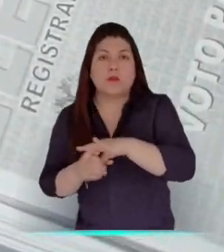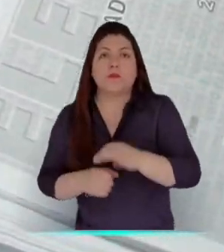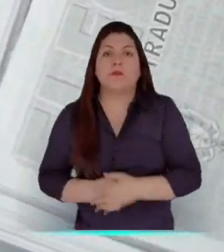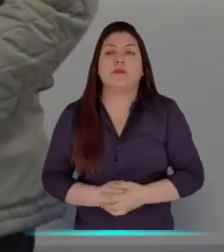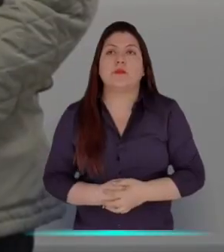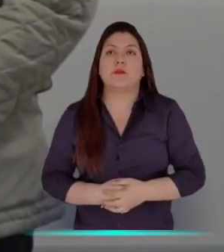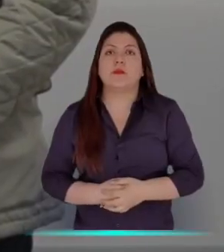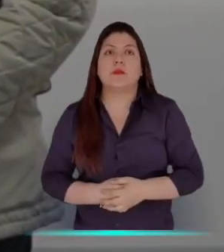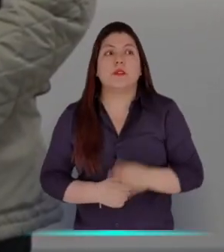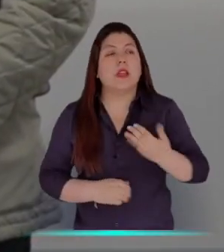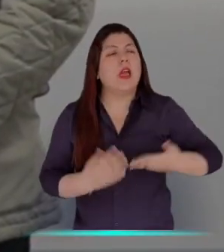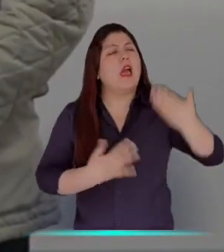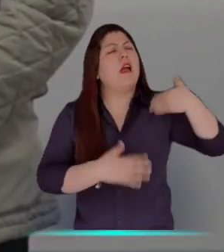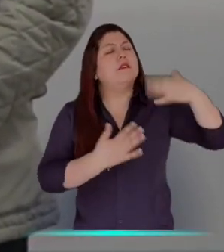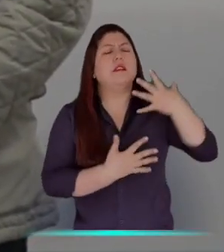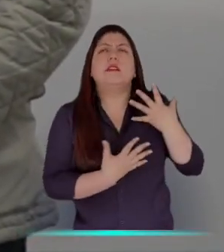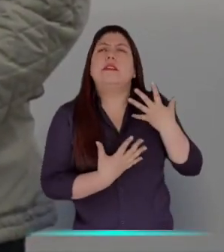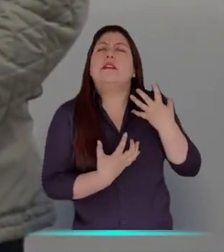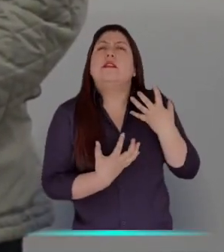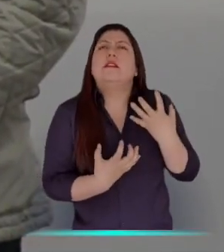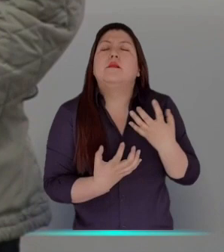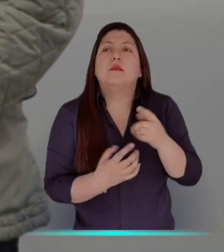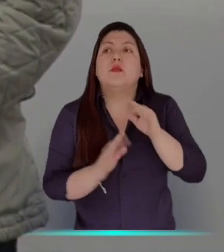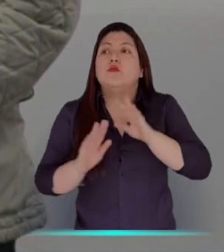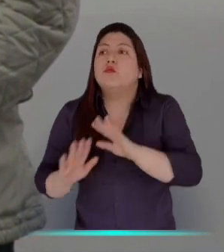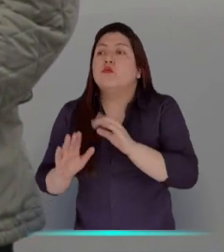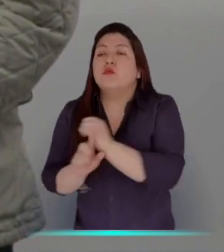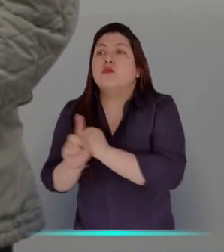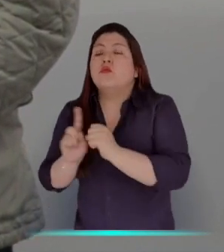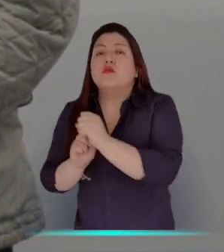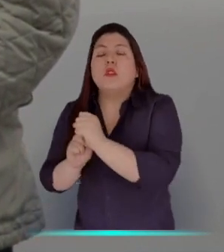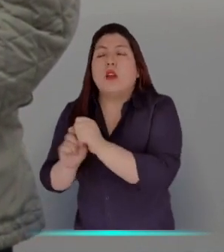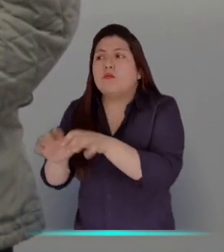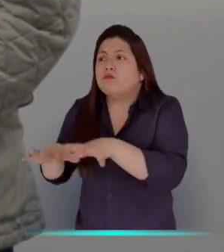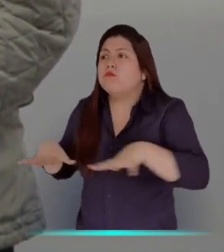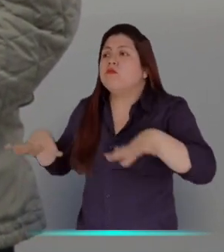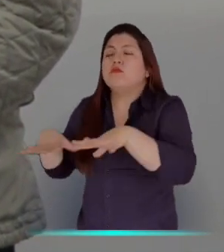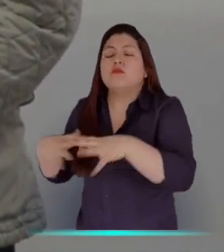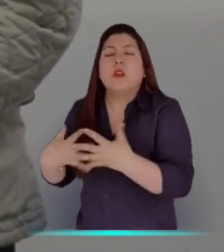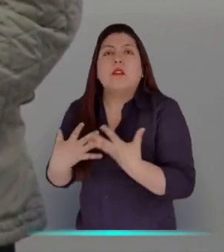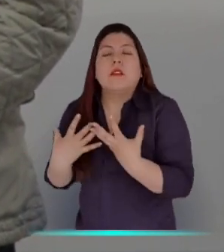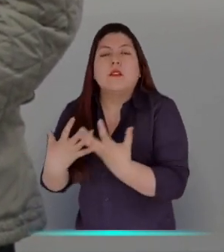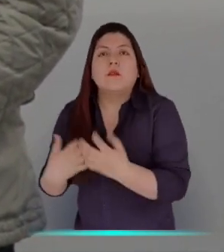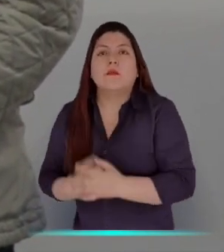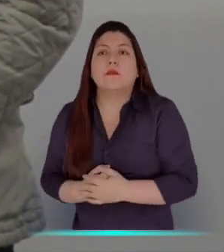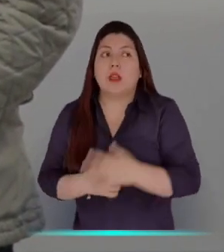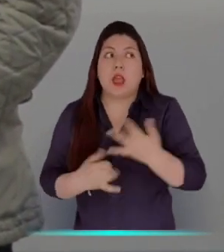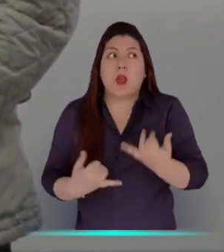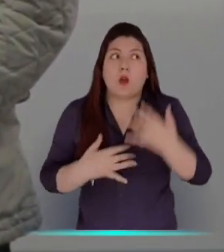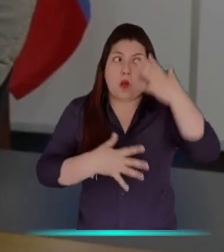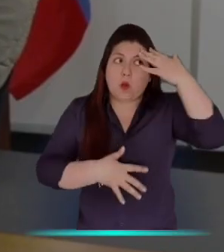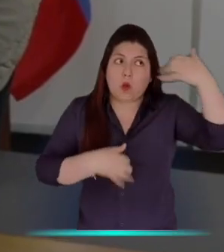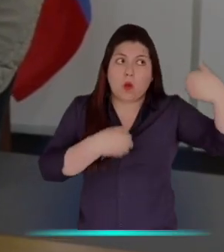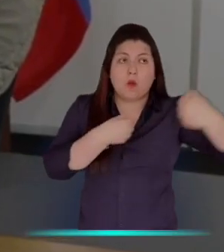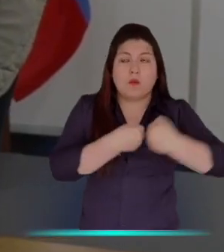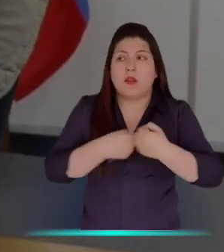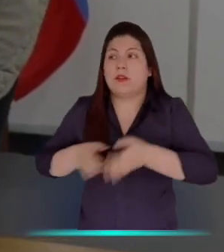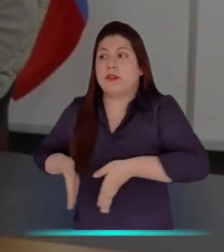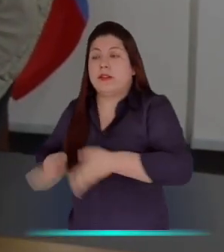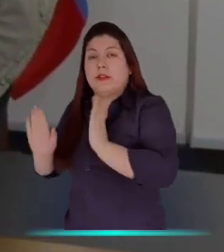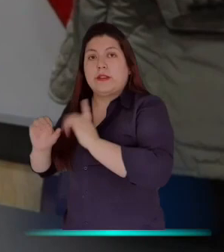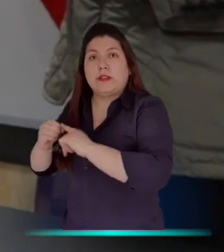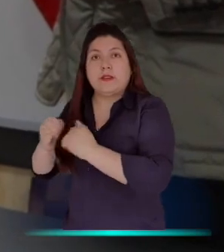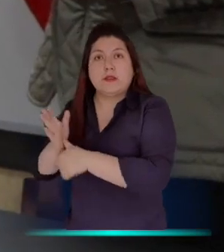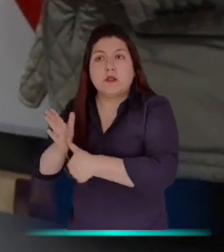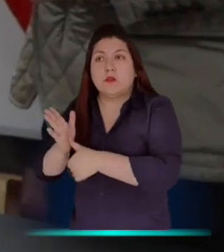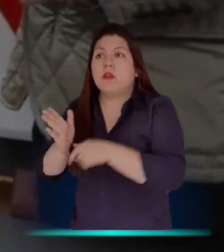documentos electorales. Hemos logrado materializar lo que había sido un anhelo no solo para la entidad, sino para la sociedad colombiana. Estamos haciendo